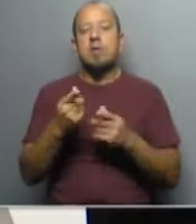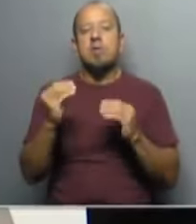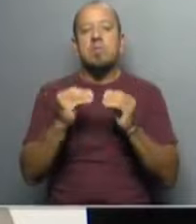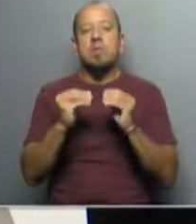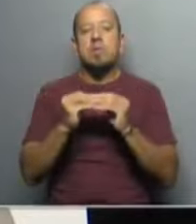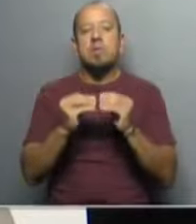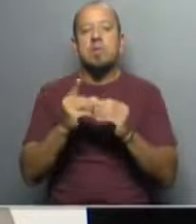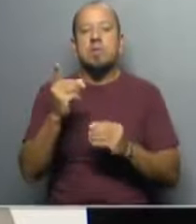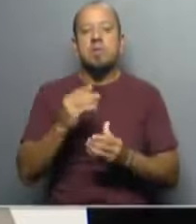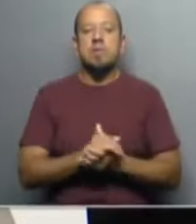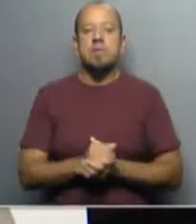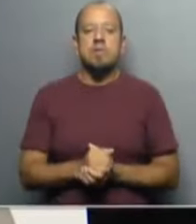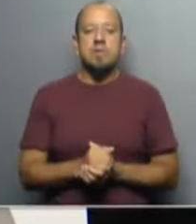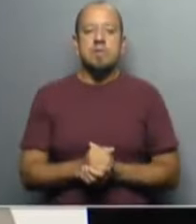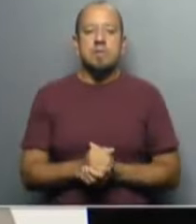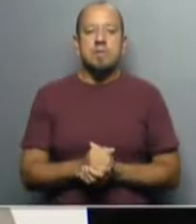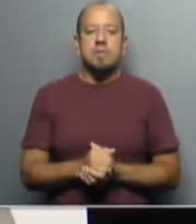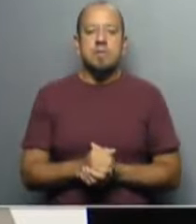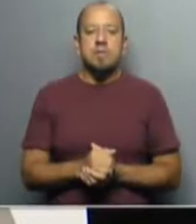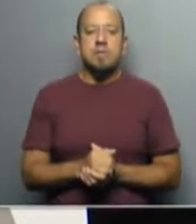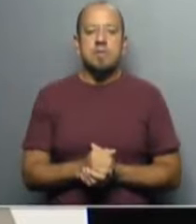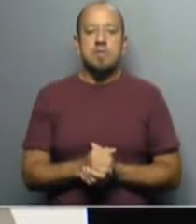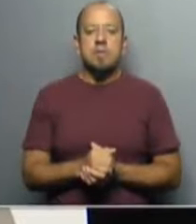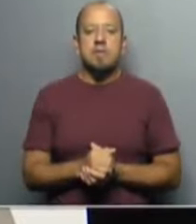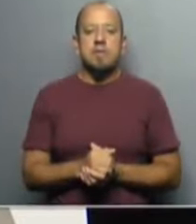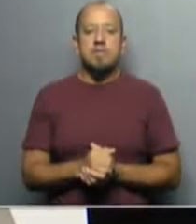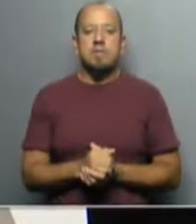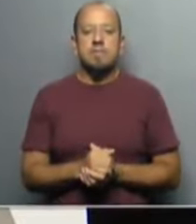dónde estás? ¿En qué andás? Adelante, Nati.